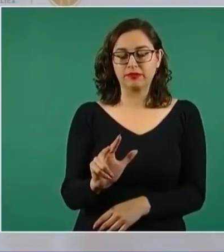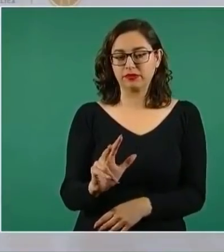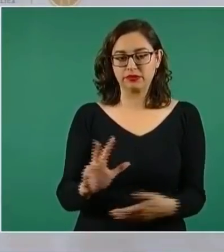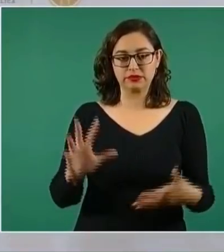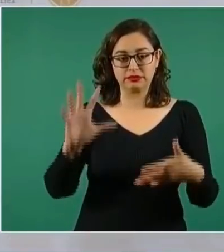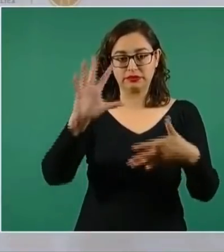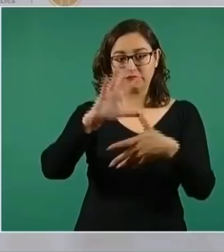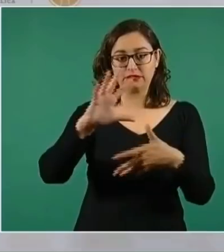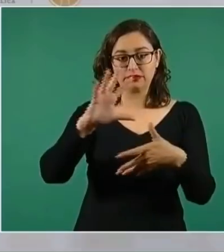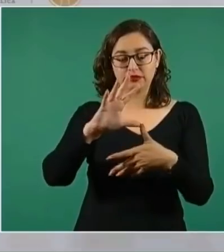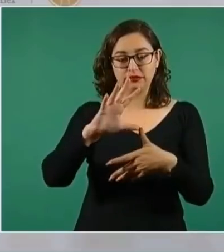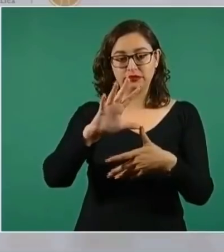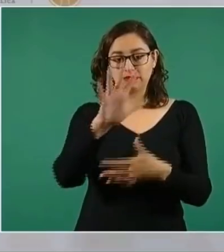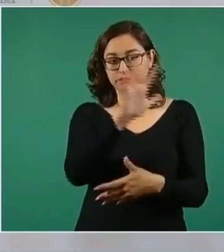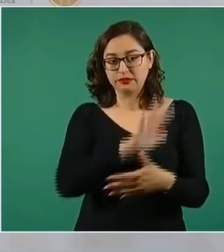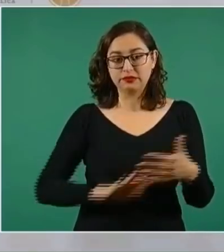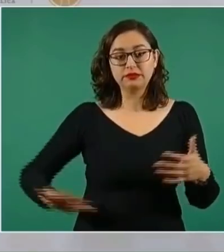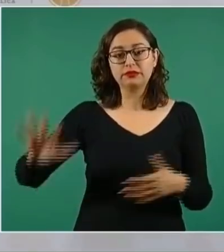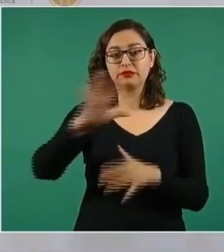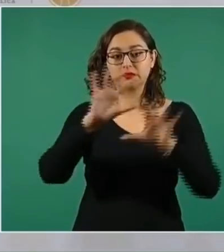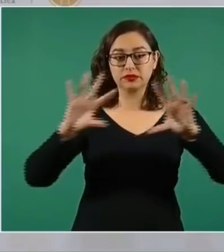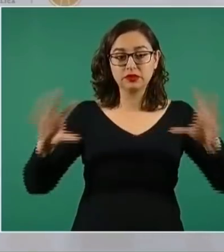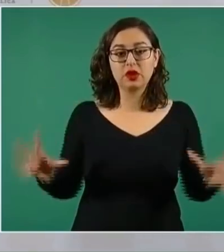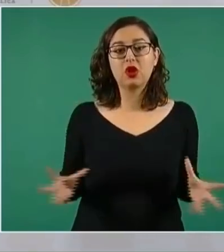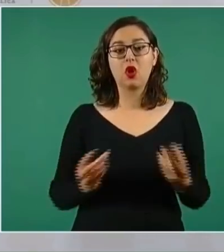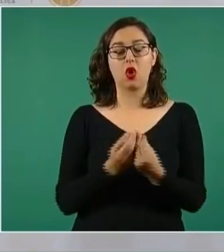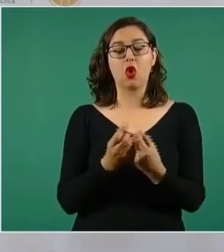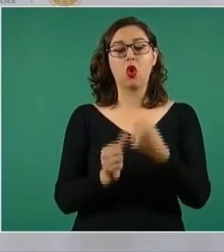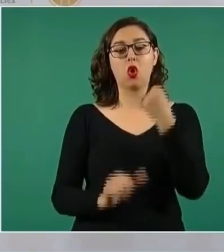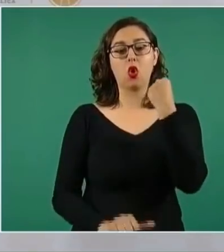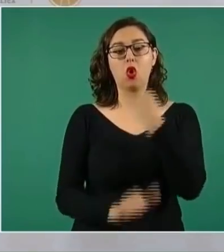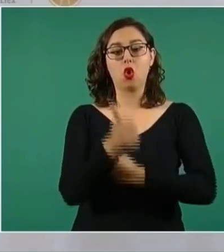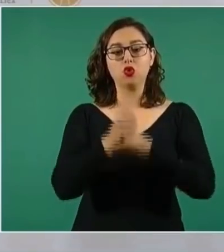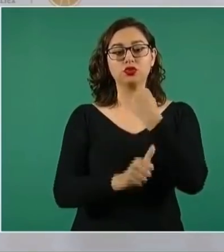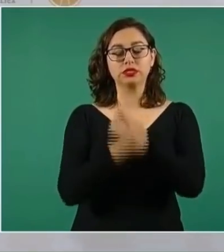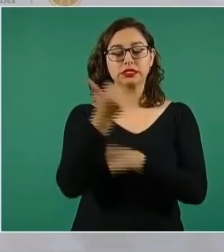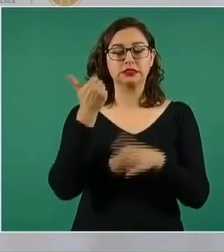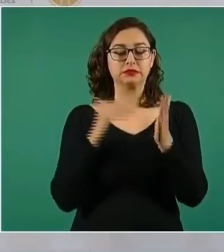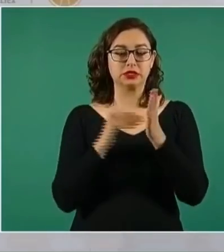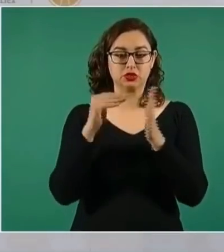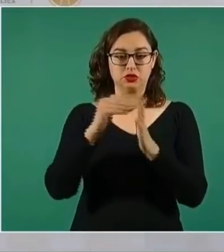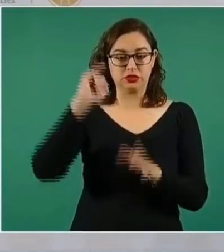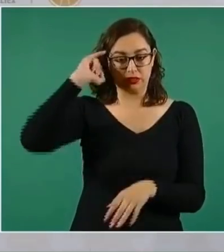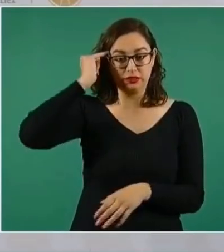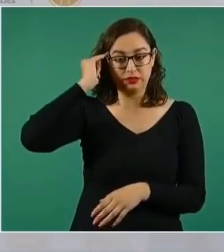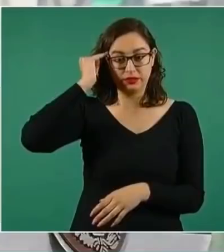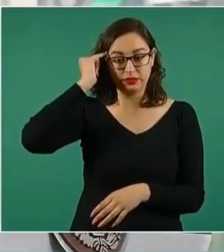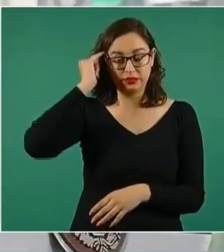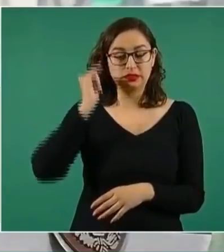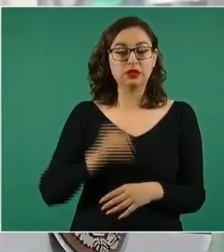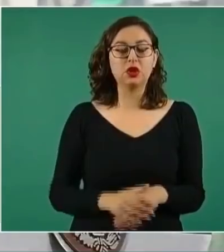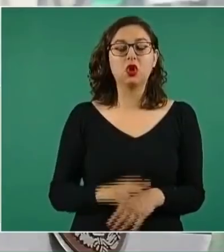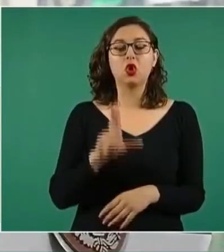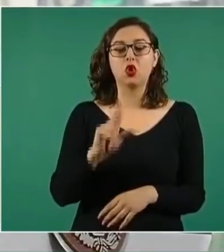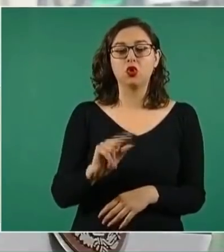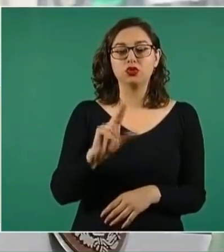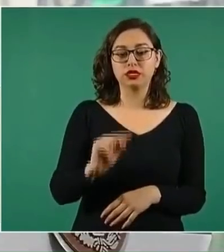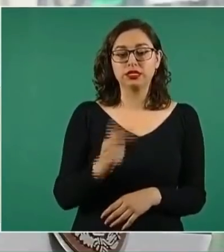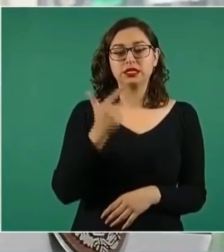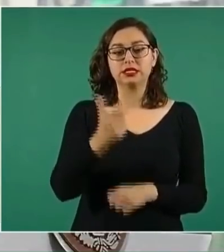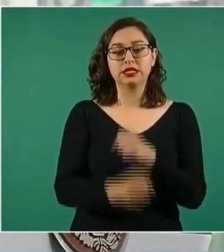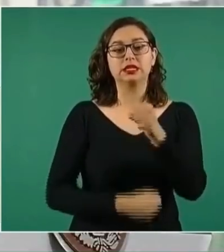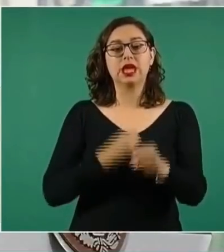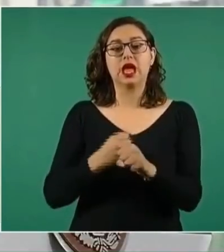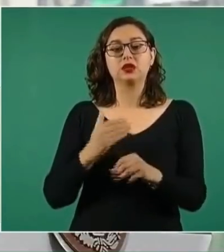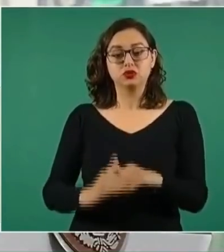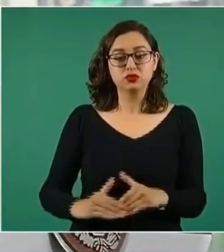Aridomérica 11 millones de habitantes, y 87 años